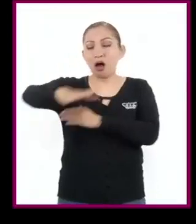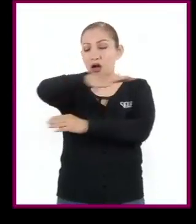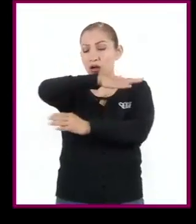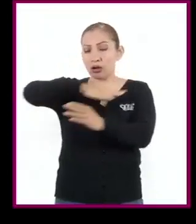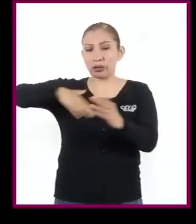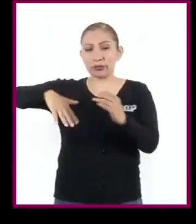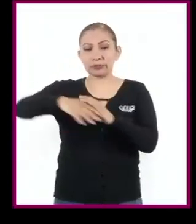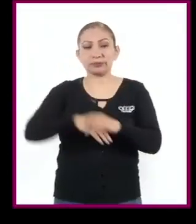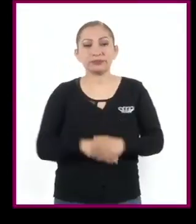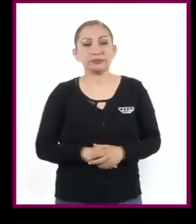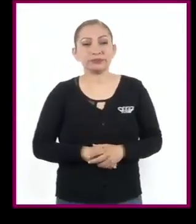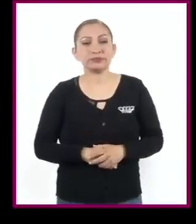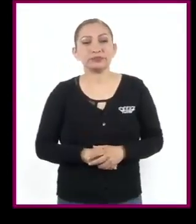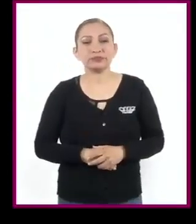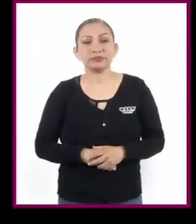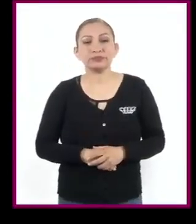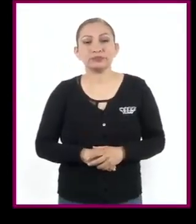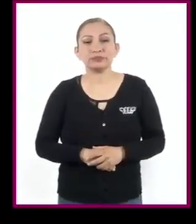alrededor.